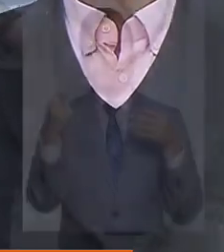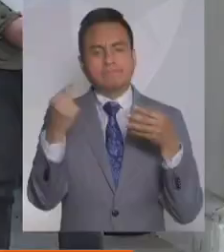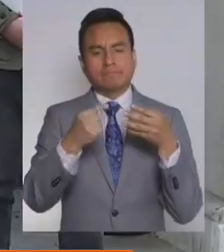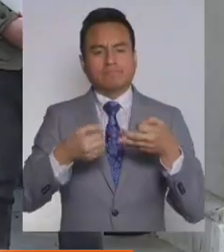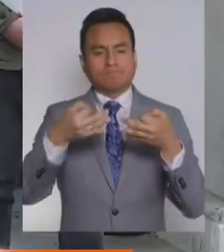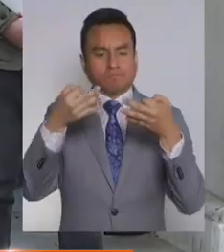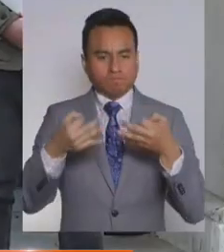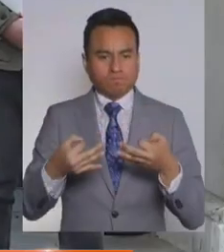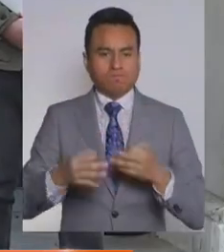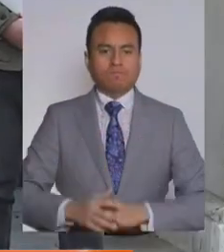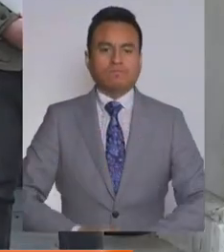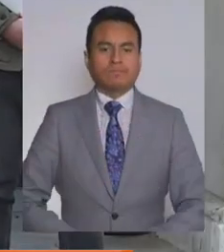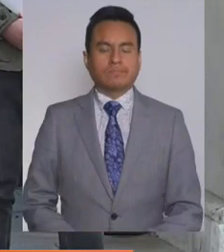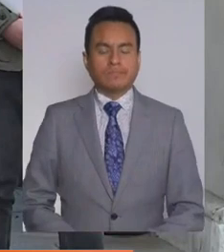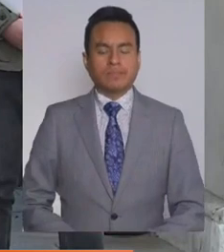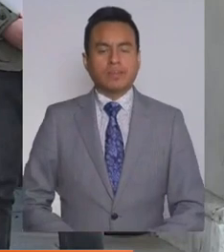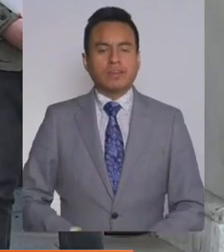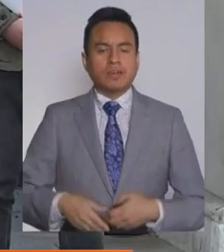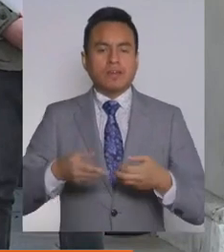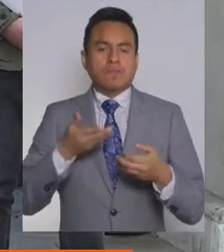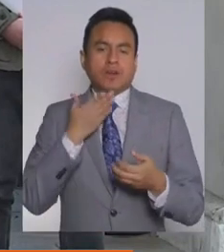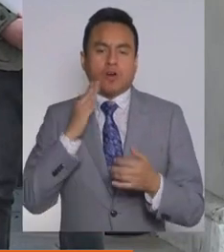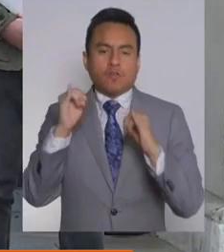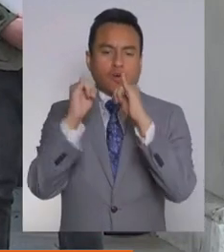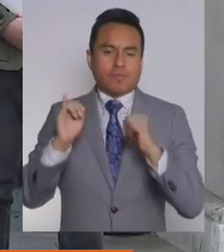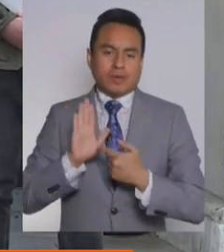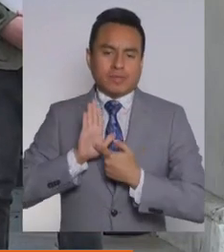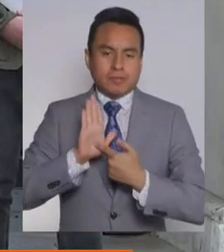como corresponde y de la mejor manera posible.